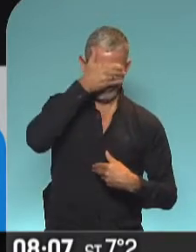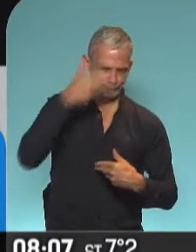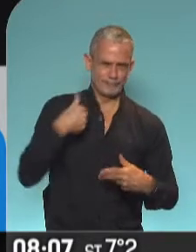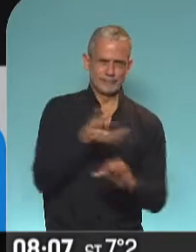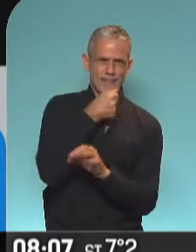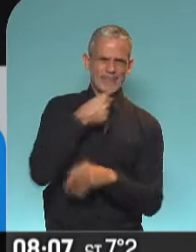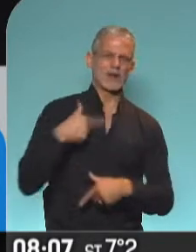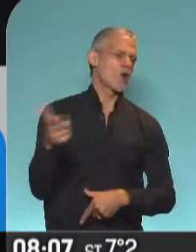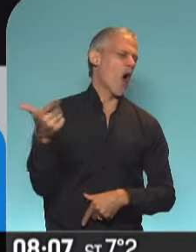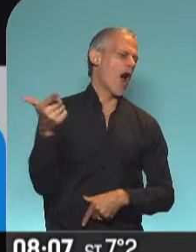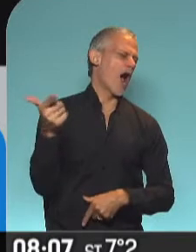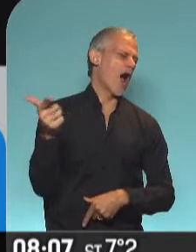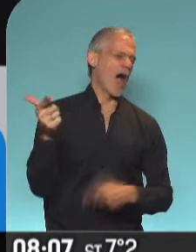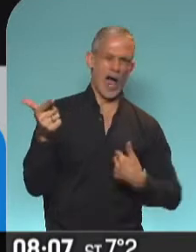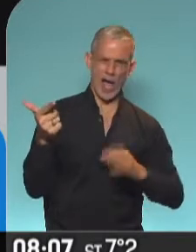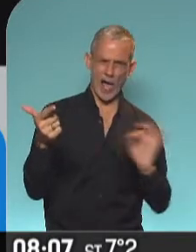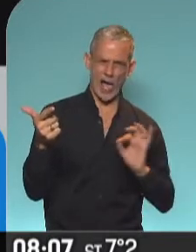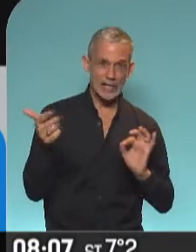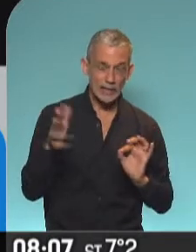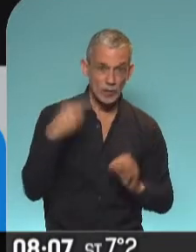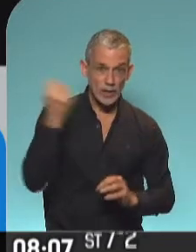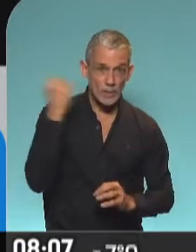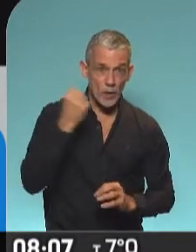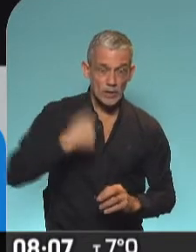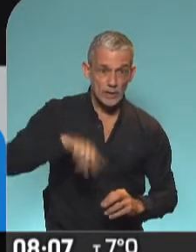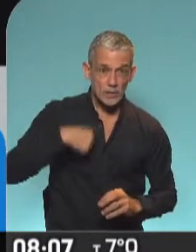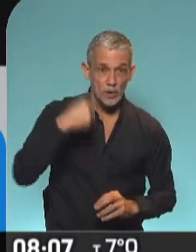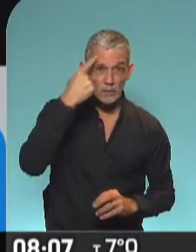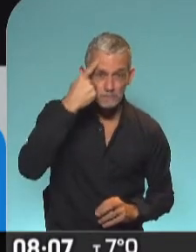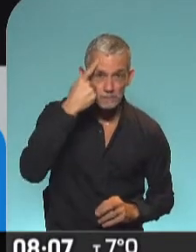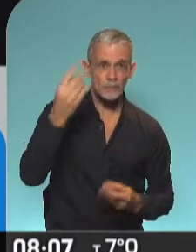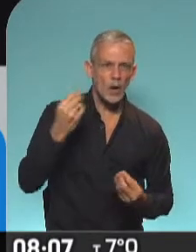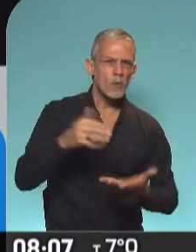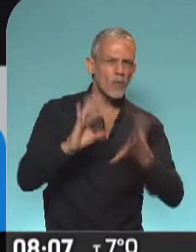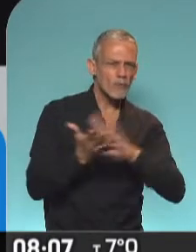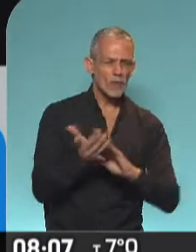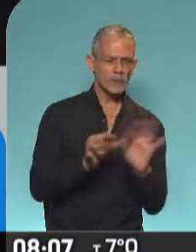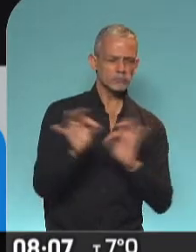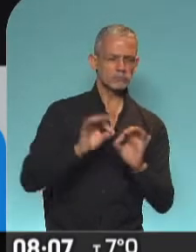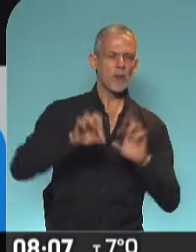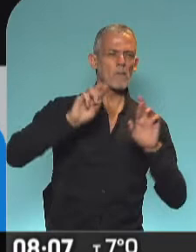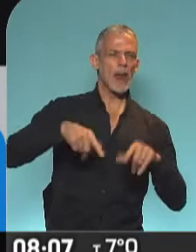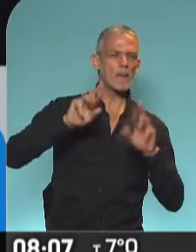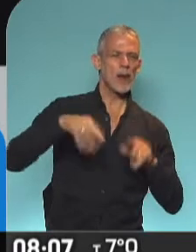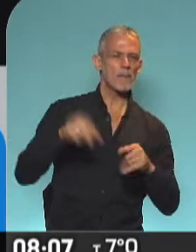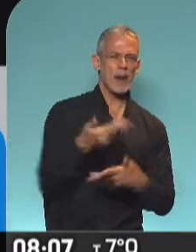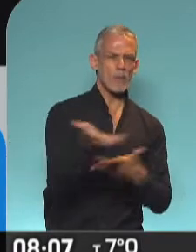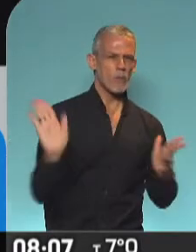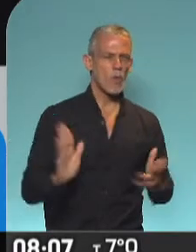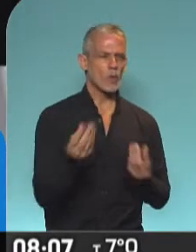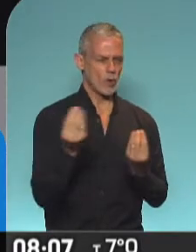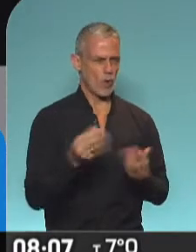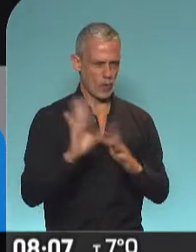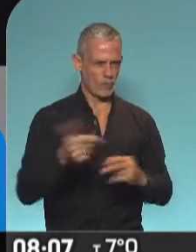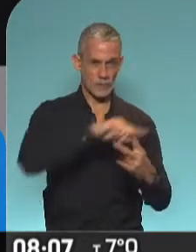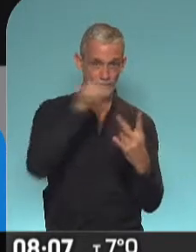si no existiera. Y yo creo que esto es muy importante tomarlo en cuenta en el diseño de cualquier política pública. El segundo elemento es